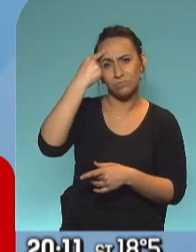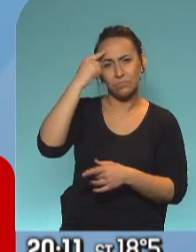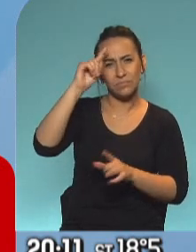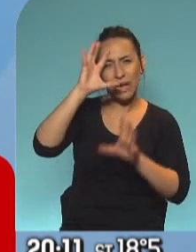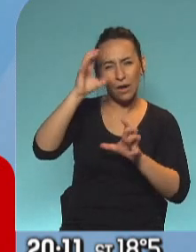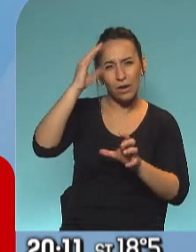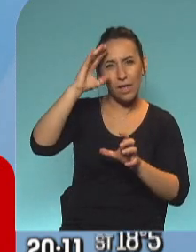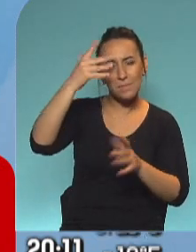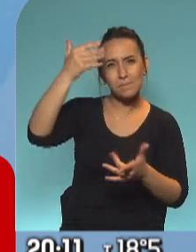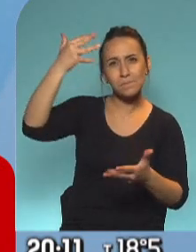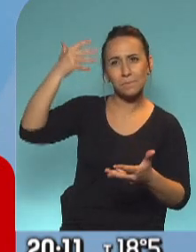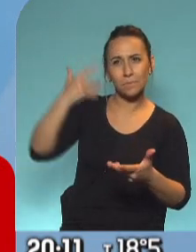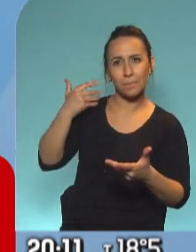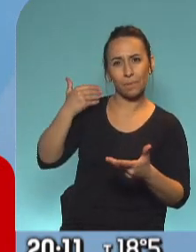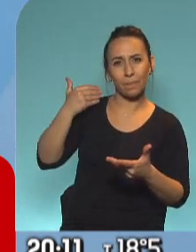semestre